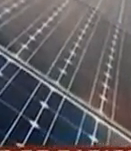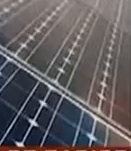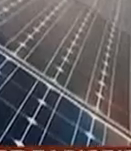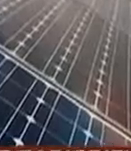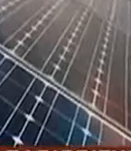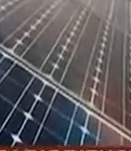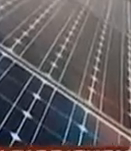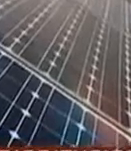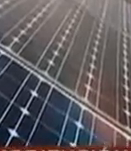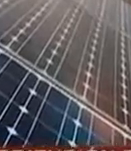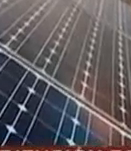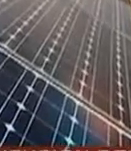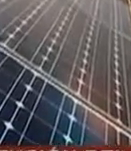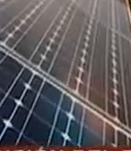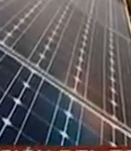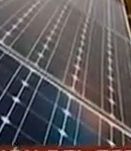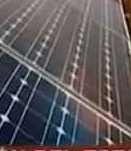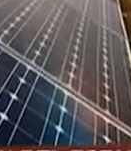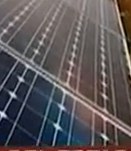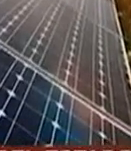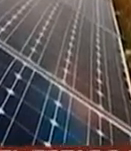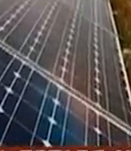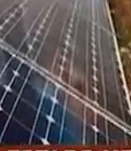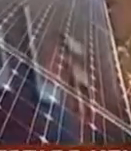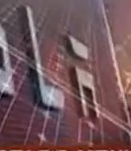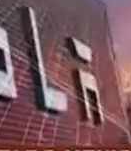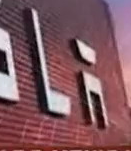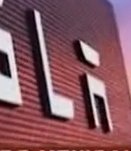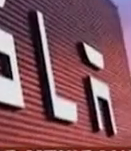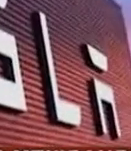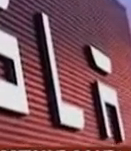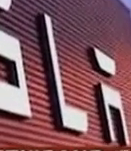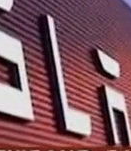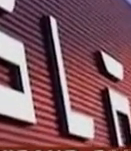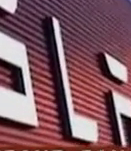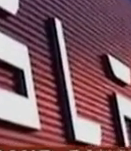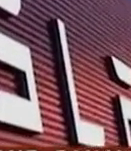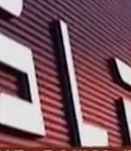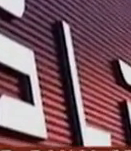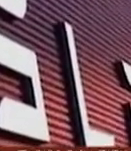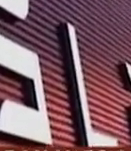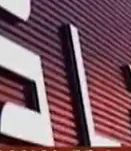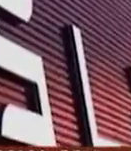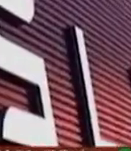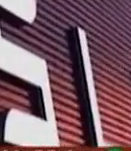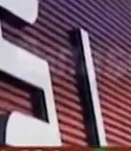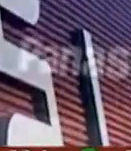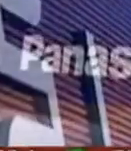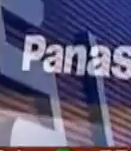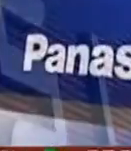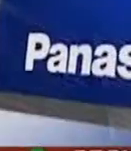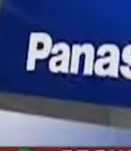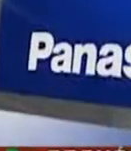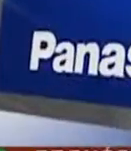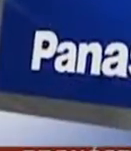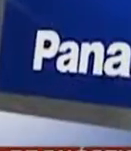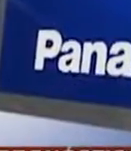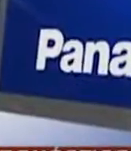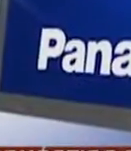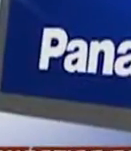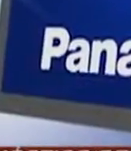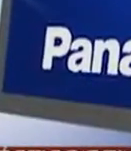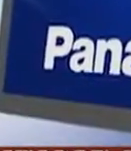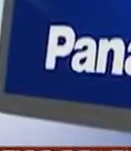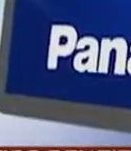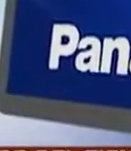de la fábrica Solar City. Sin embargo, aún está en gestión por conseguir un mejor precio. Esta no es la primera vez que Tesla